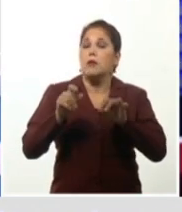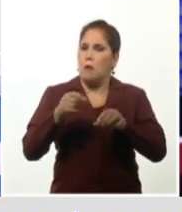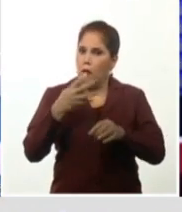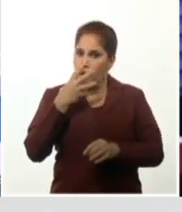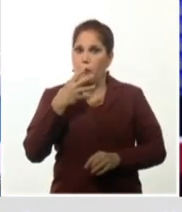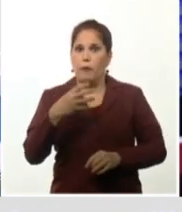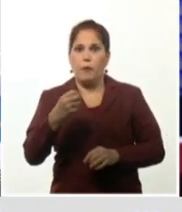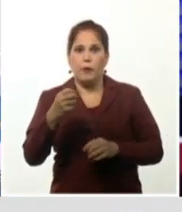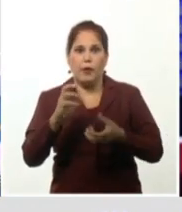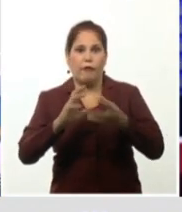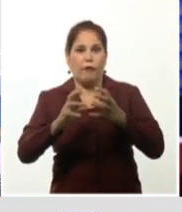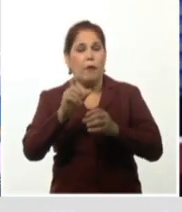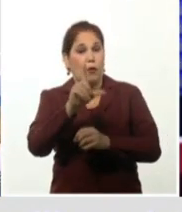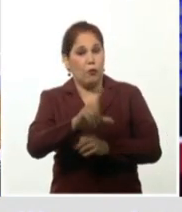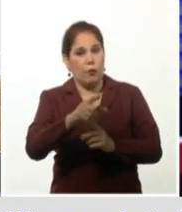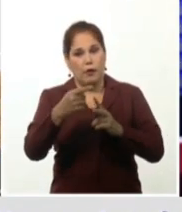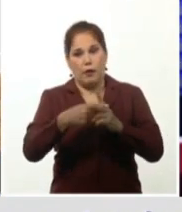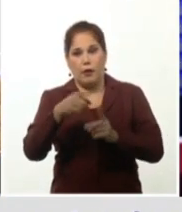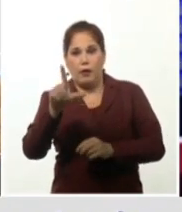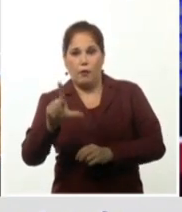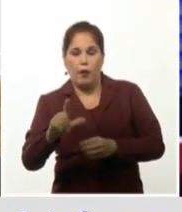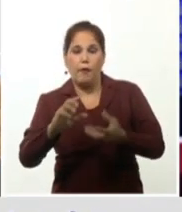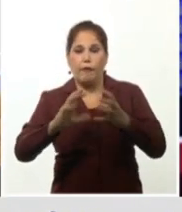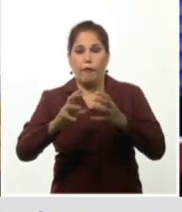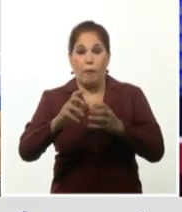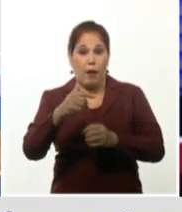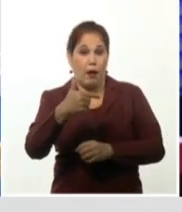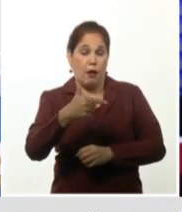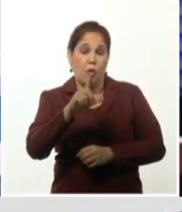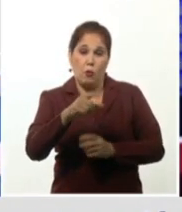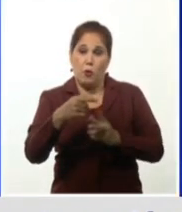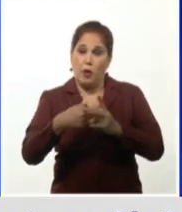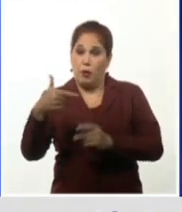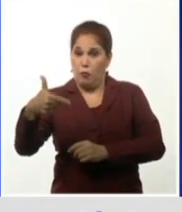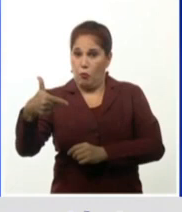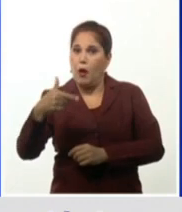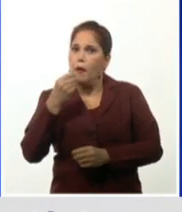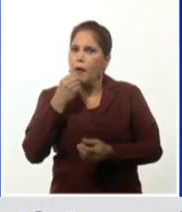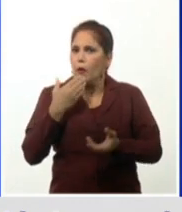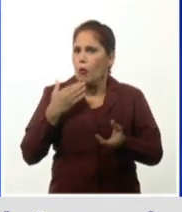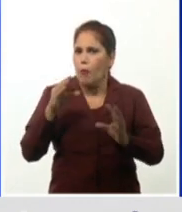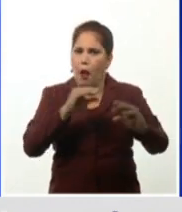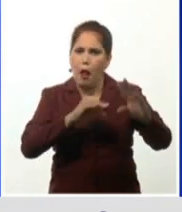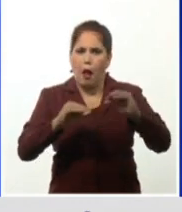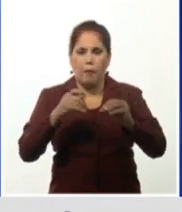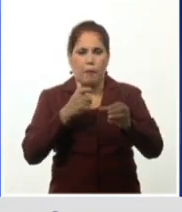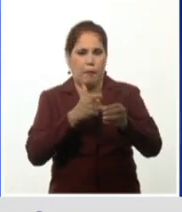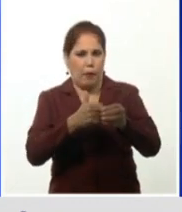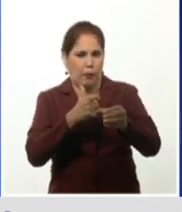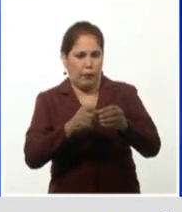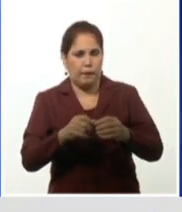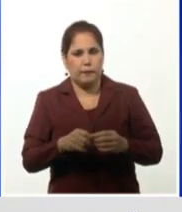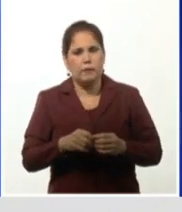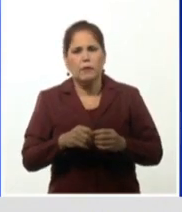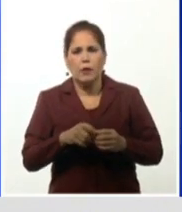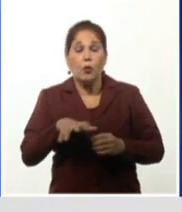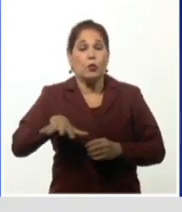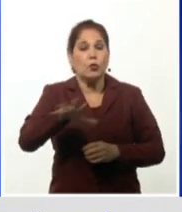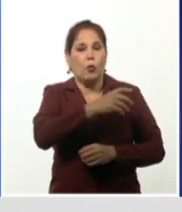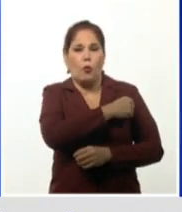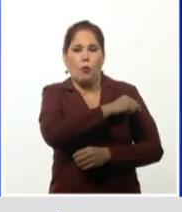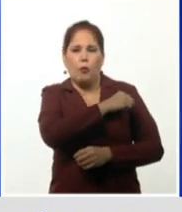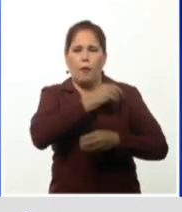atentos cada lunes y jueves esta transmisión dedicada a la estrategia cubana de vacunación. Sigue siendo una preocupación, doctora,